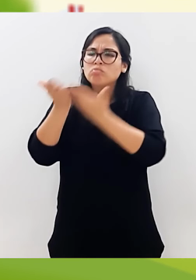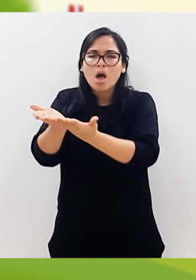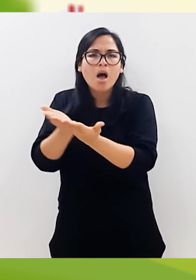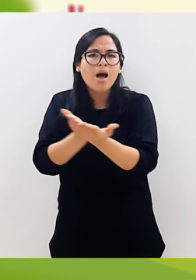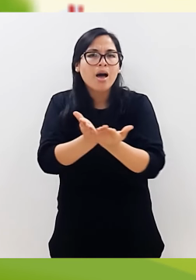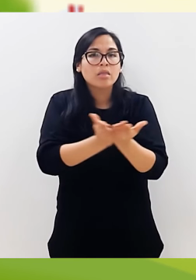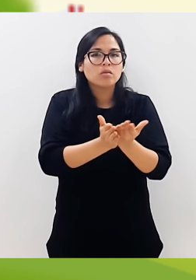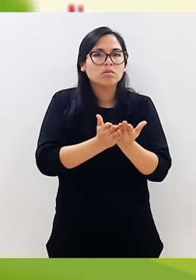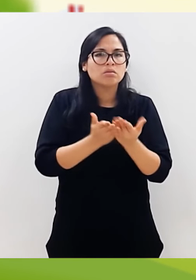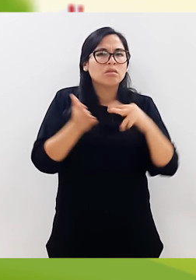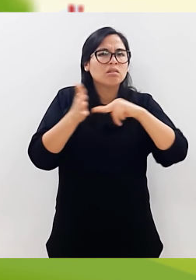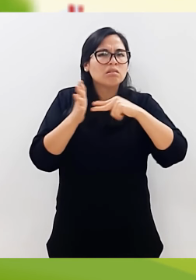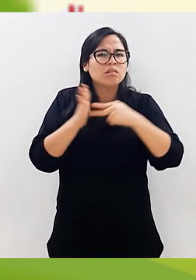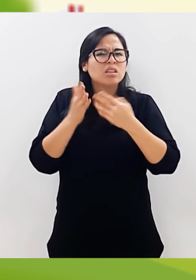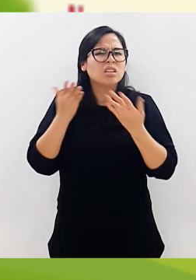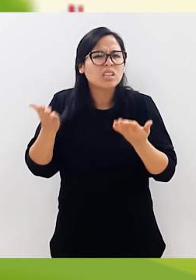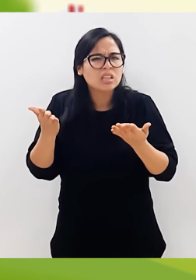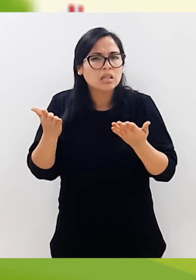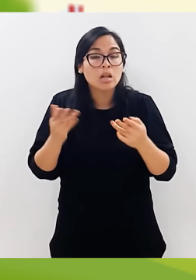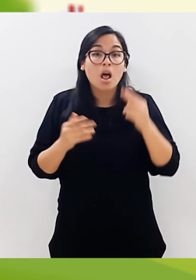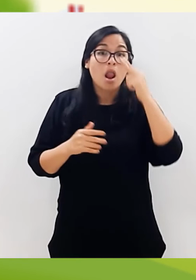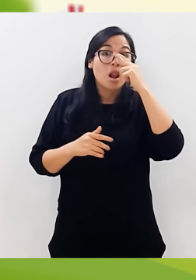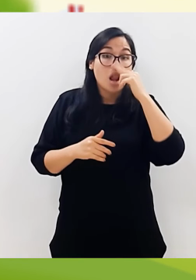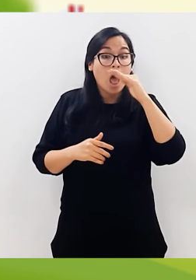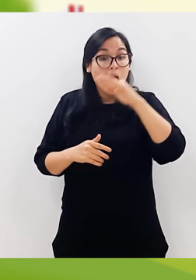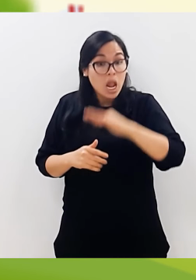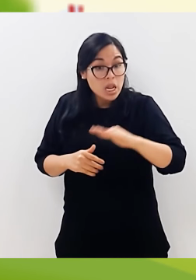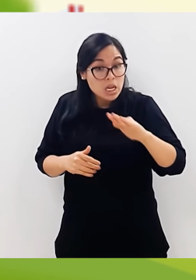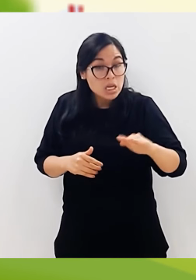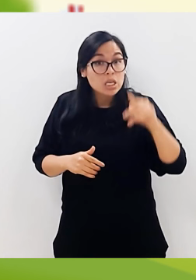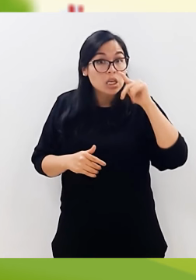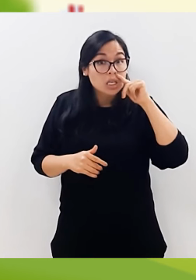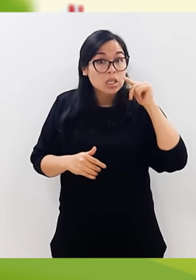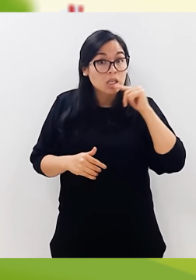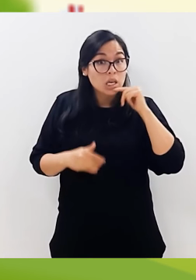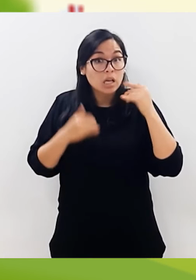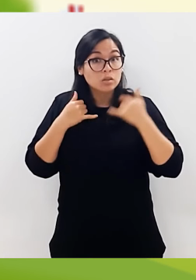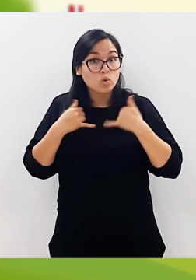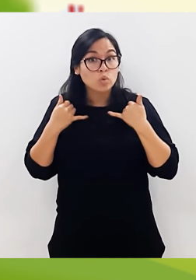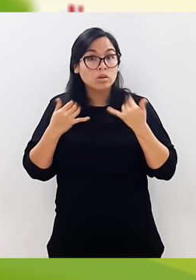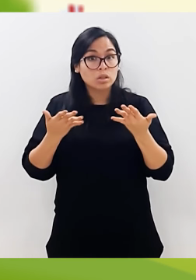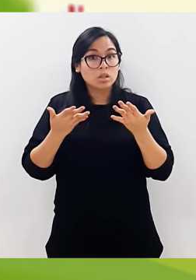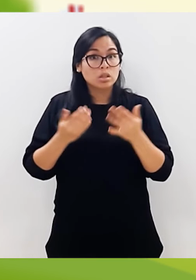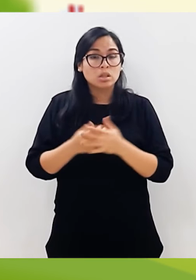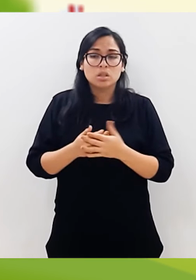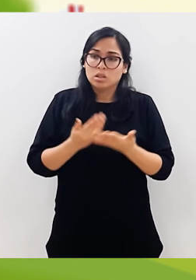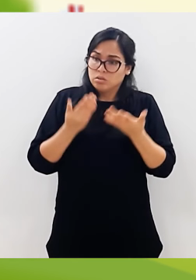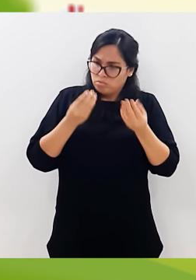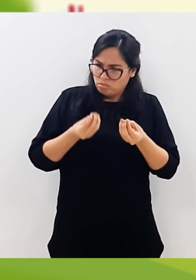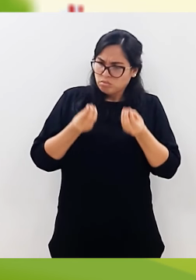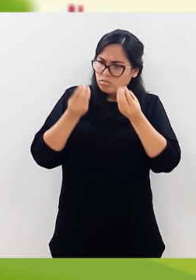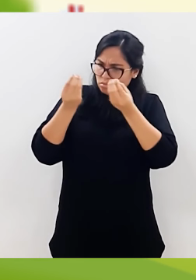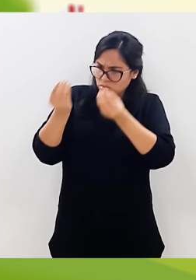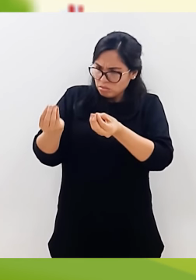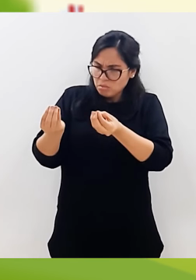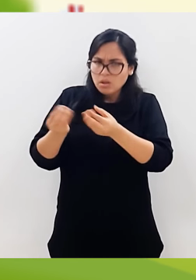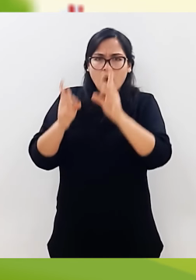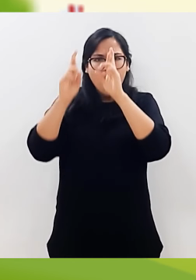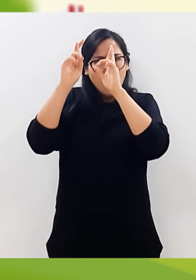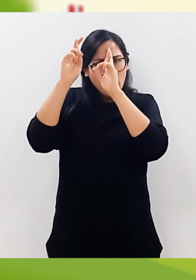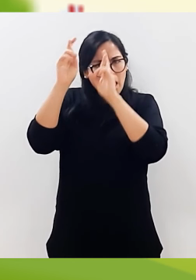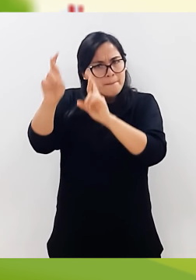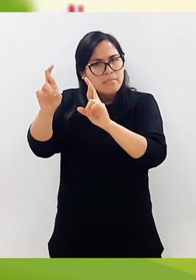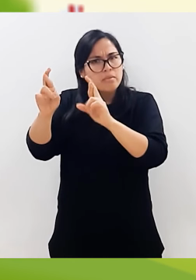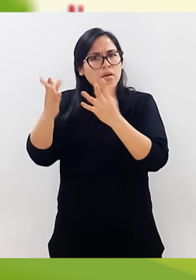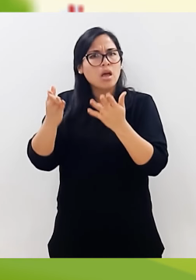¿Qué implica? Que las niñas, niños y adolescentes deben ser tratados